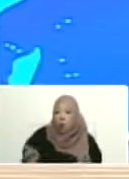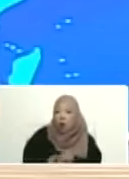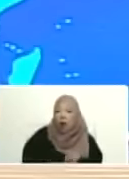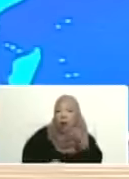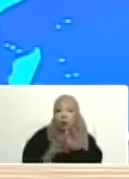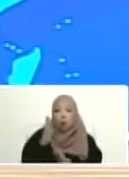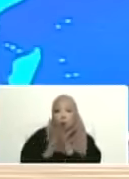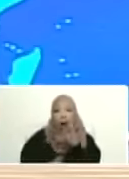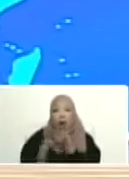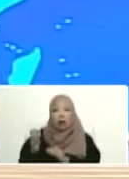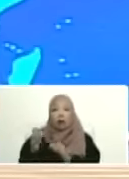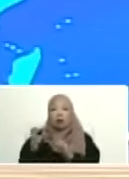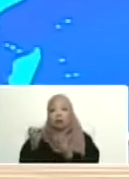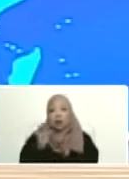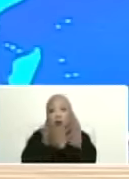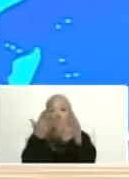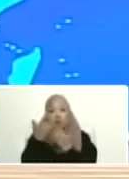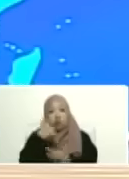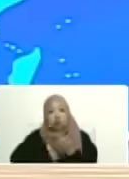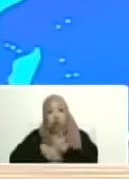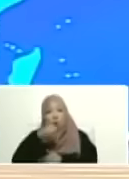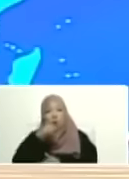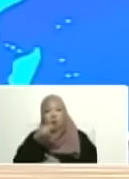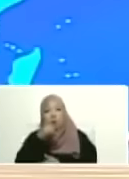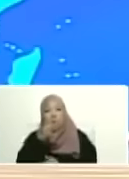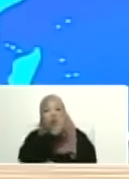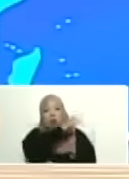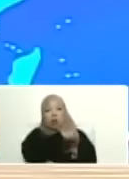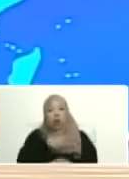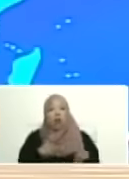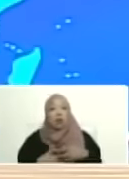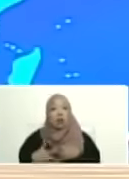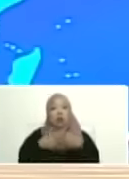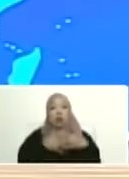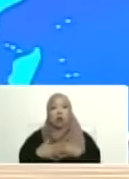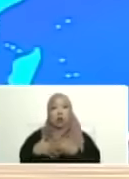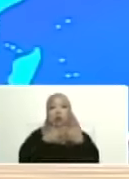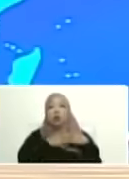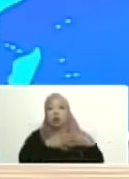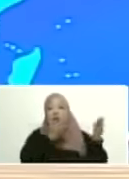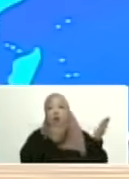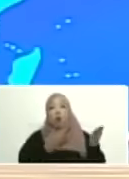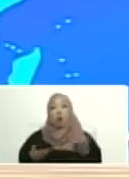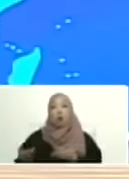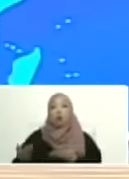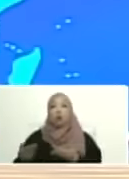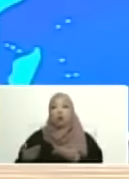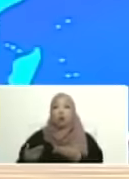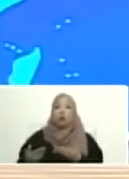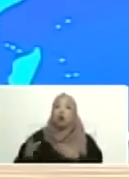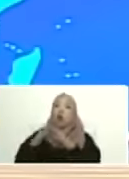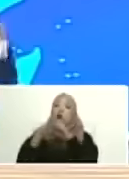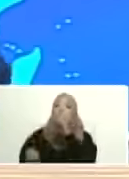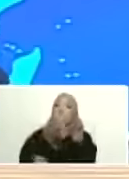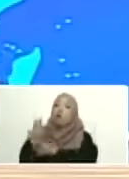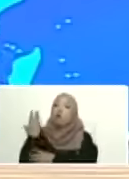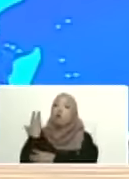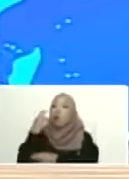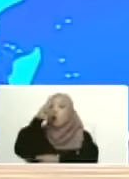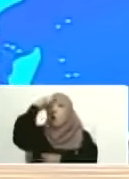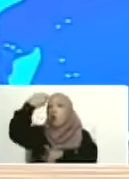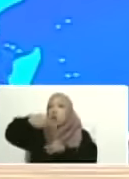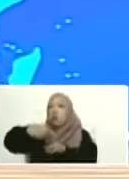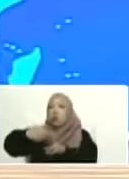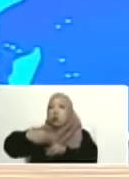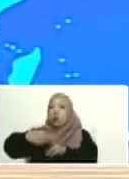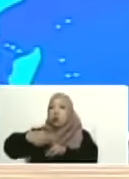Cancillería. Llega un teniente coronel estadounidense y lo reciben aquí en el Palacio de Miraflores con honores como